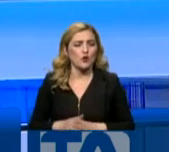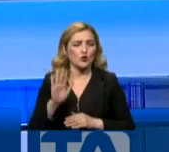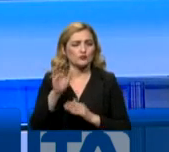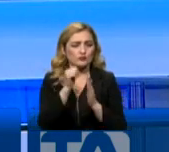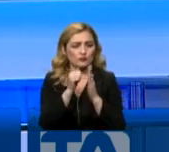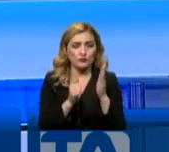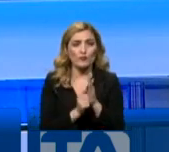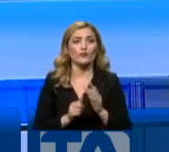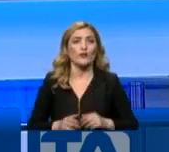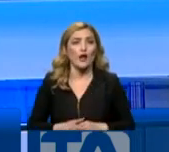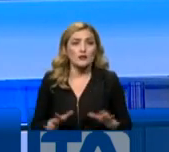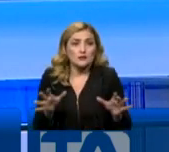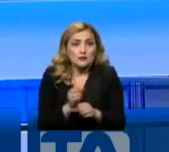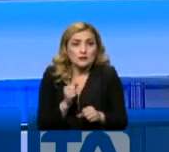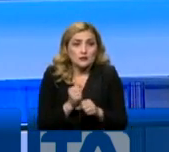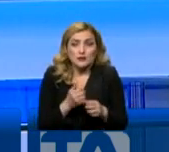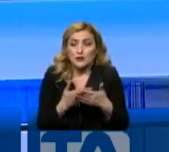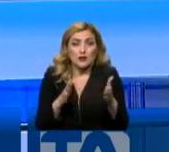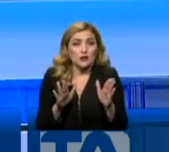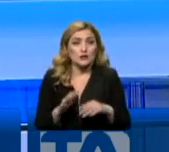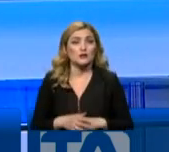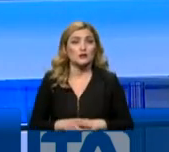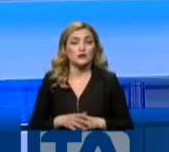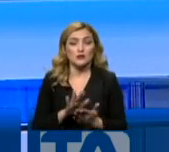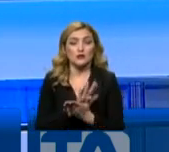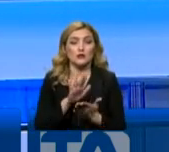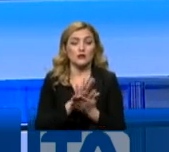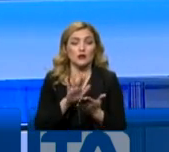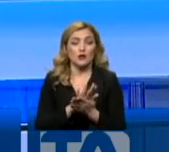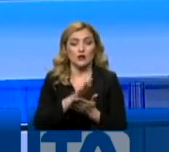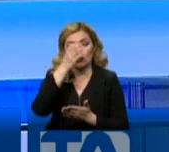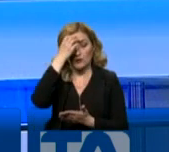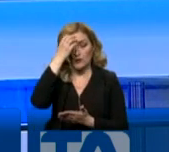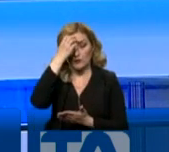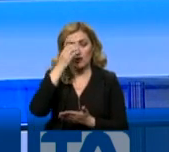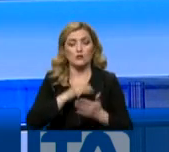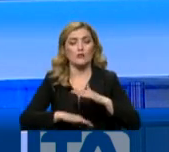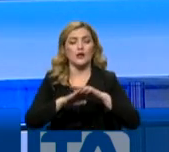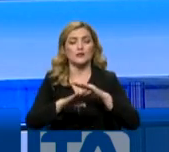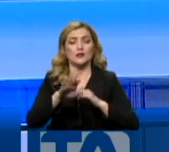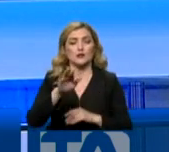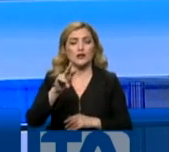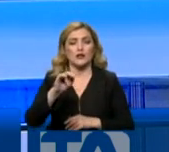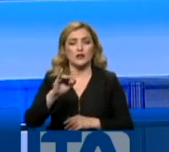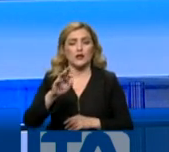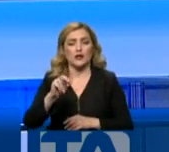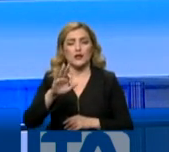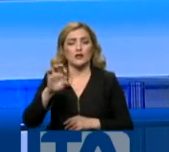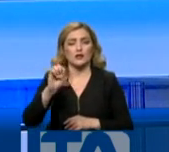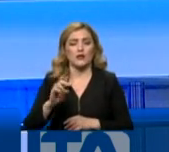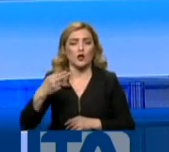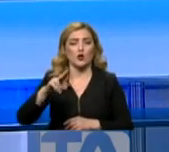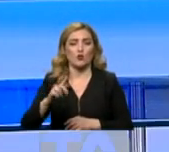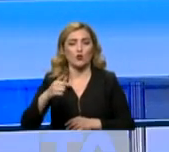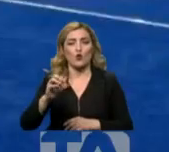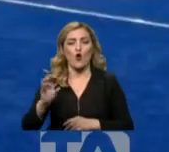agenda, el primer mandatario realizó la reapertura de la Escuela de Educación Básica Teniente Hugo Ortiz en la parroquia Victoria del